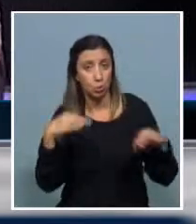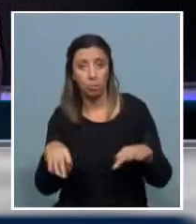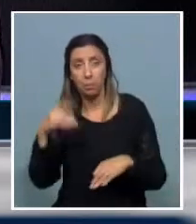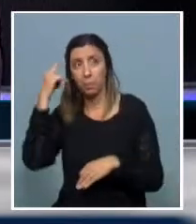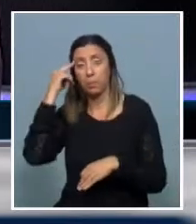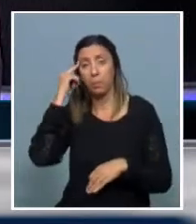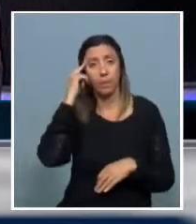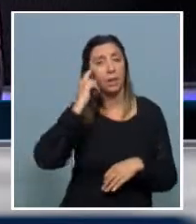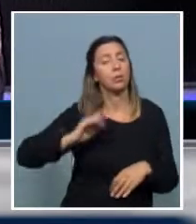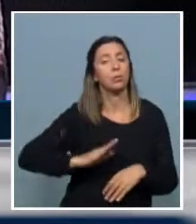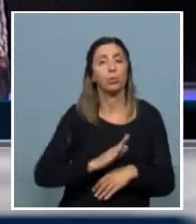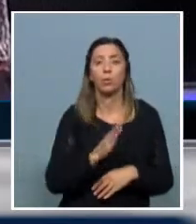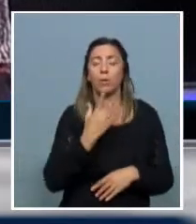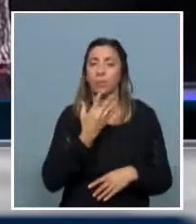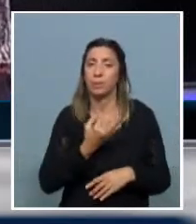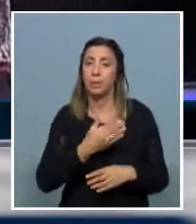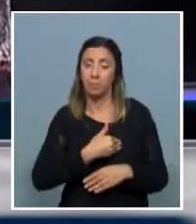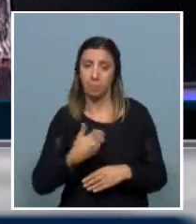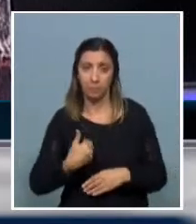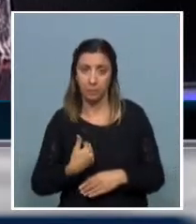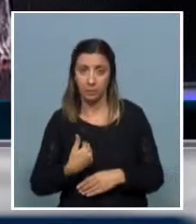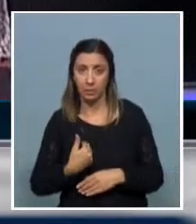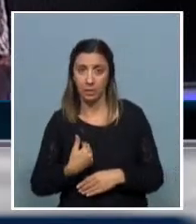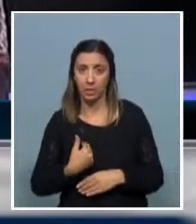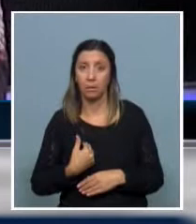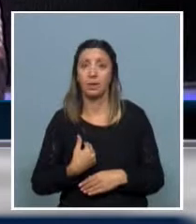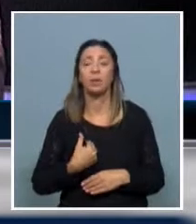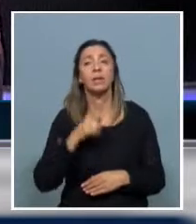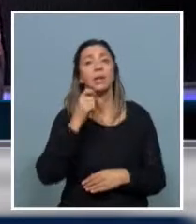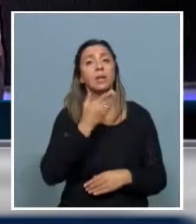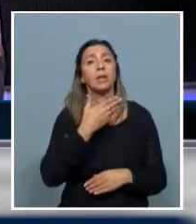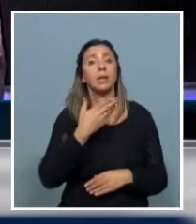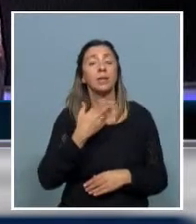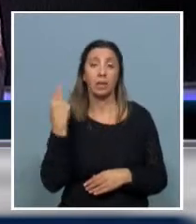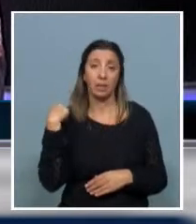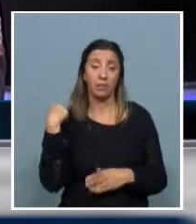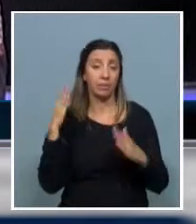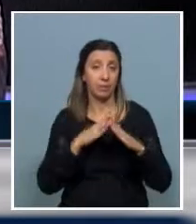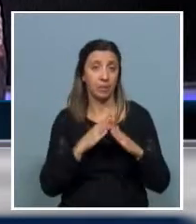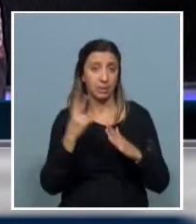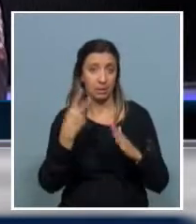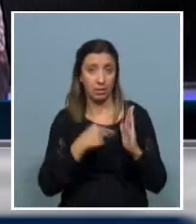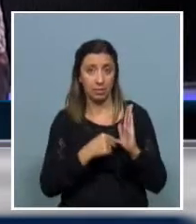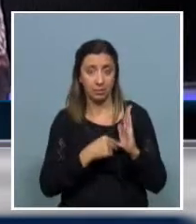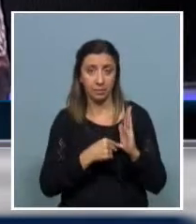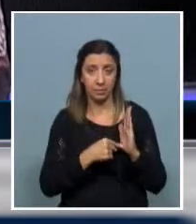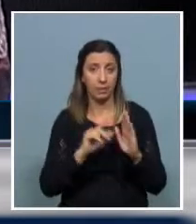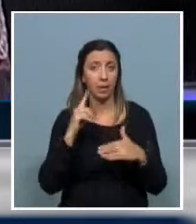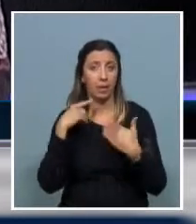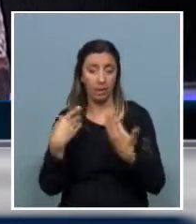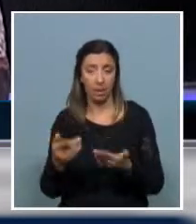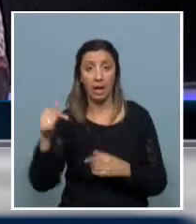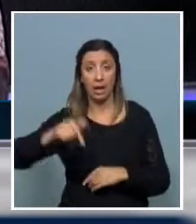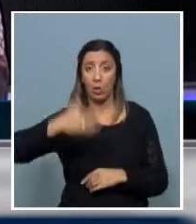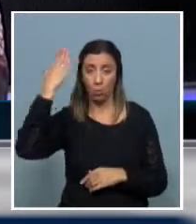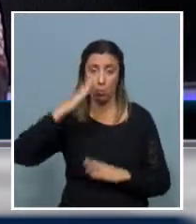que es a todos, no es verdad. Las madres que entran por el inciso jefas de hogar, que es el segundo, hemos adjudicado